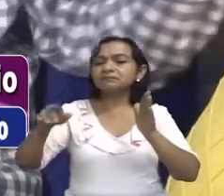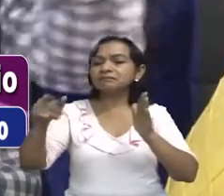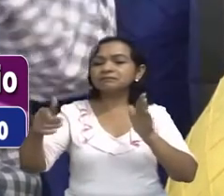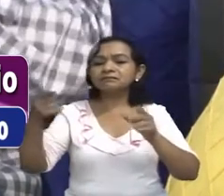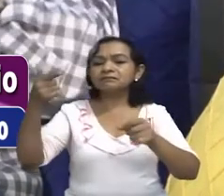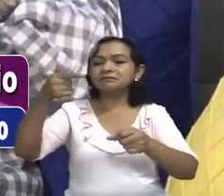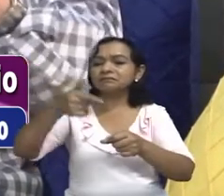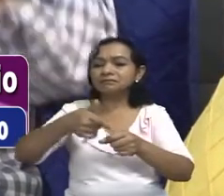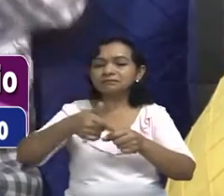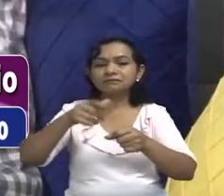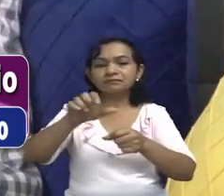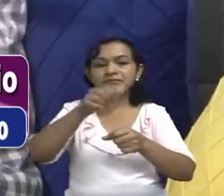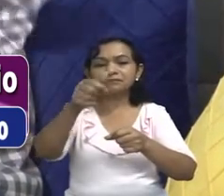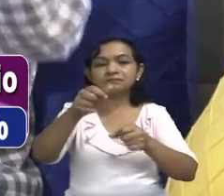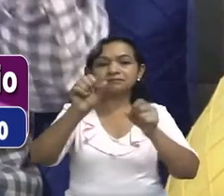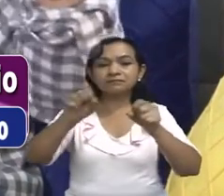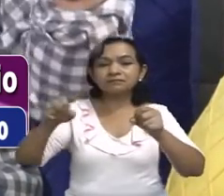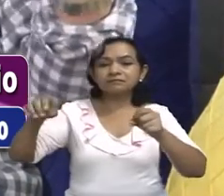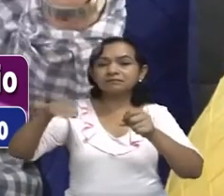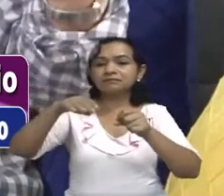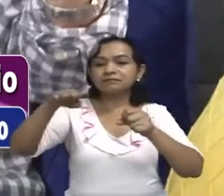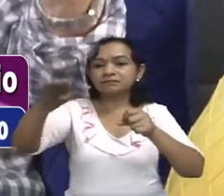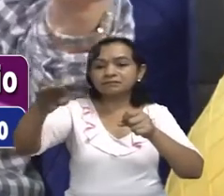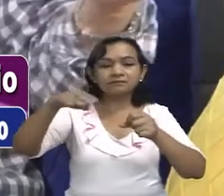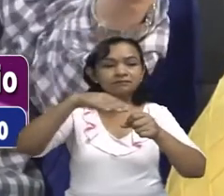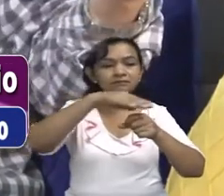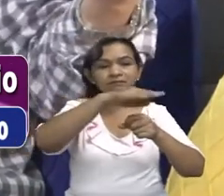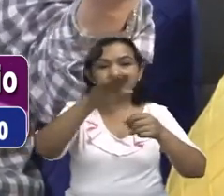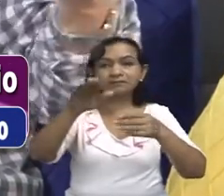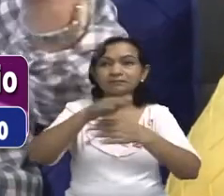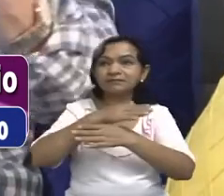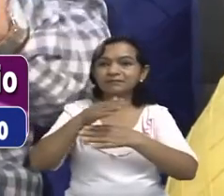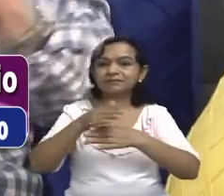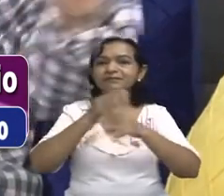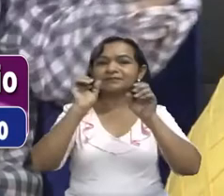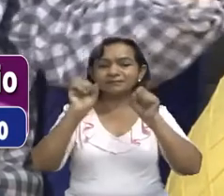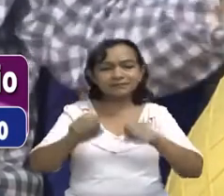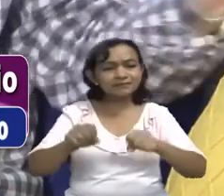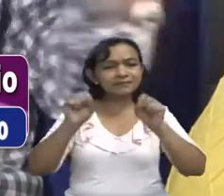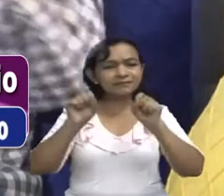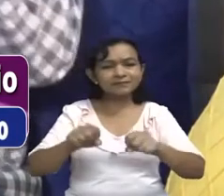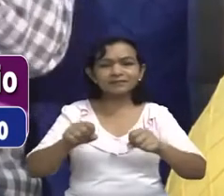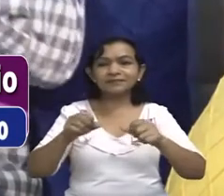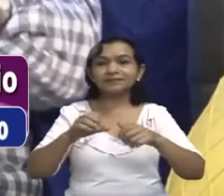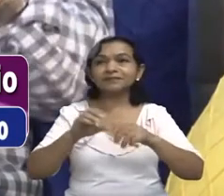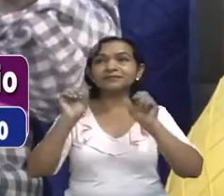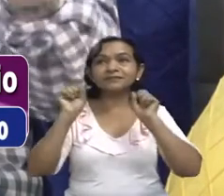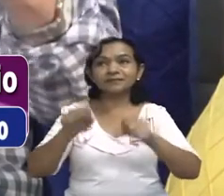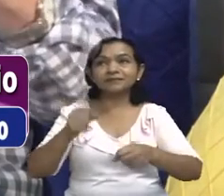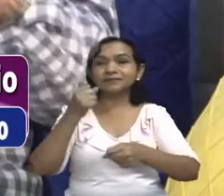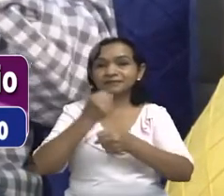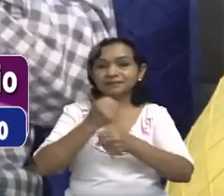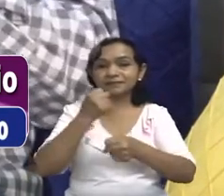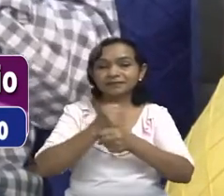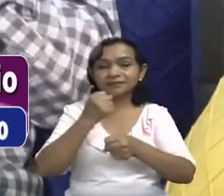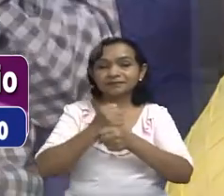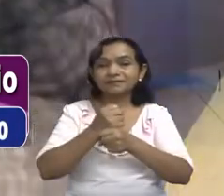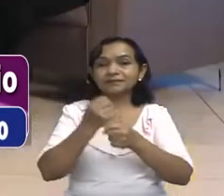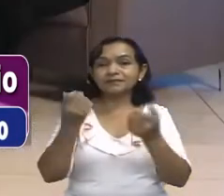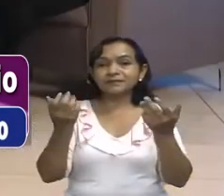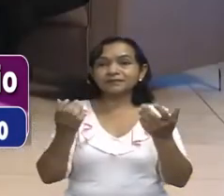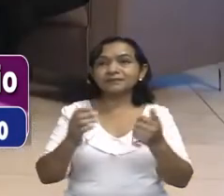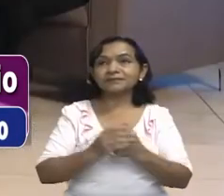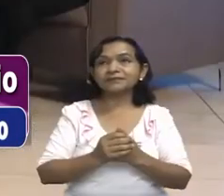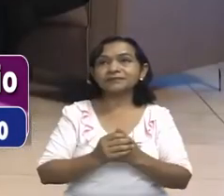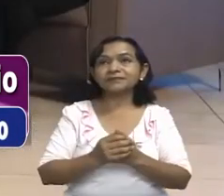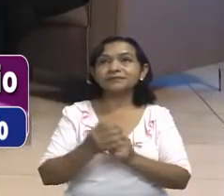Liz y ya las otras compañeras podían ir a los municipios, porque bueno, si no tenemos eso no podemos ir, y ya se podían trabajar los reportajes y todo lo demás. Yo